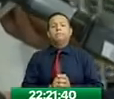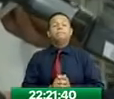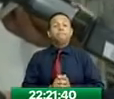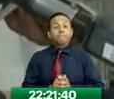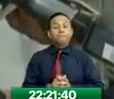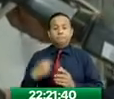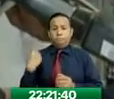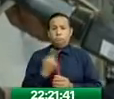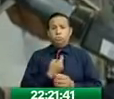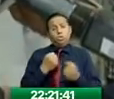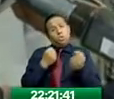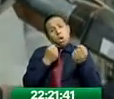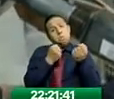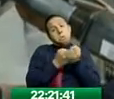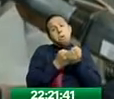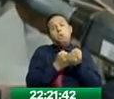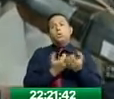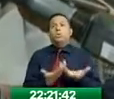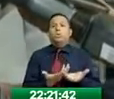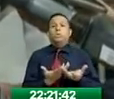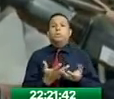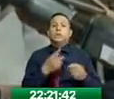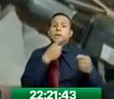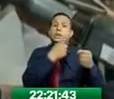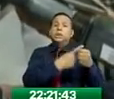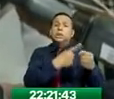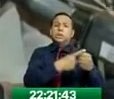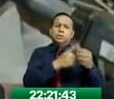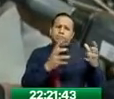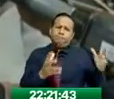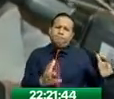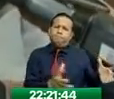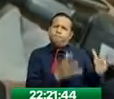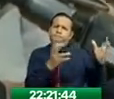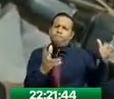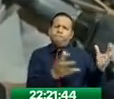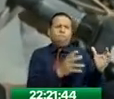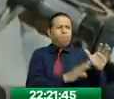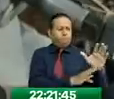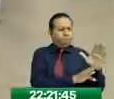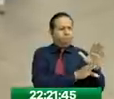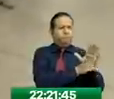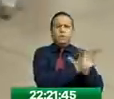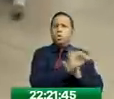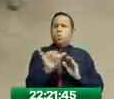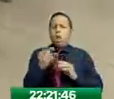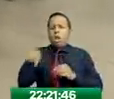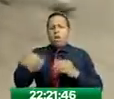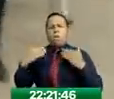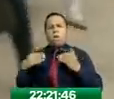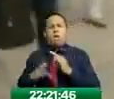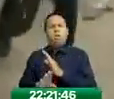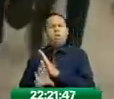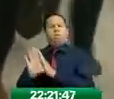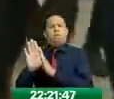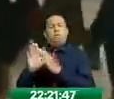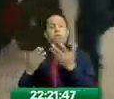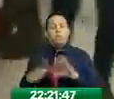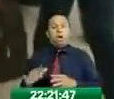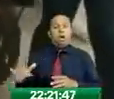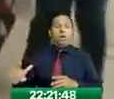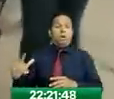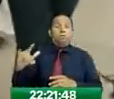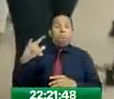ese granito de arena, para que Quito también salga adelante, así como lo está haciendo la ciudad de Guayaquil. Luego de 45 minutos, con sus